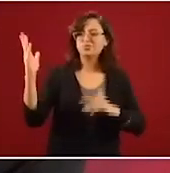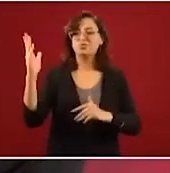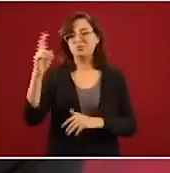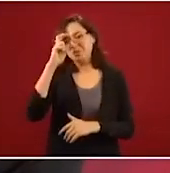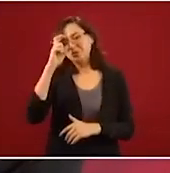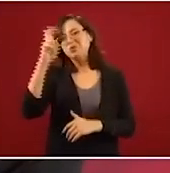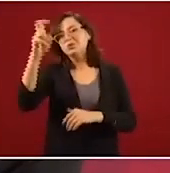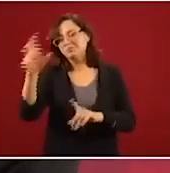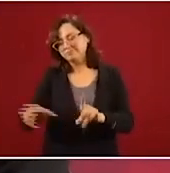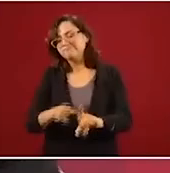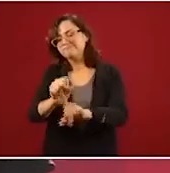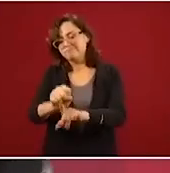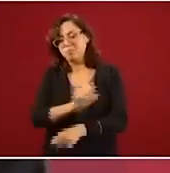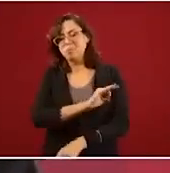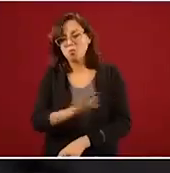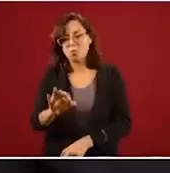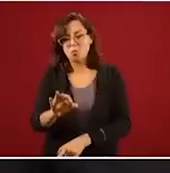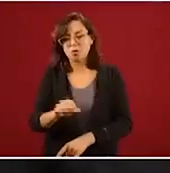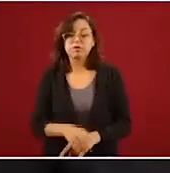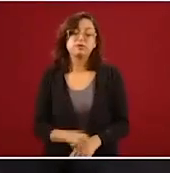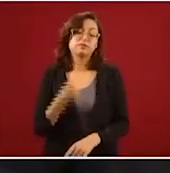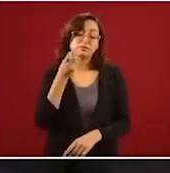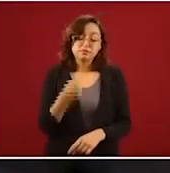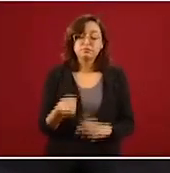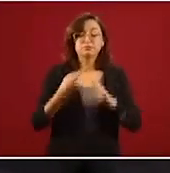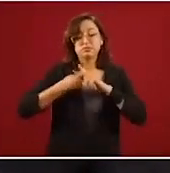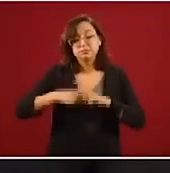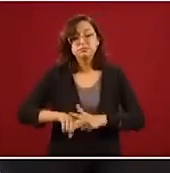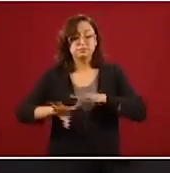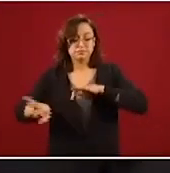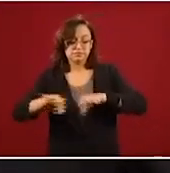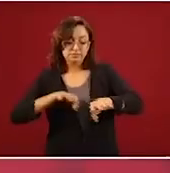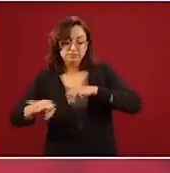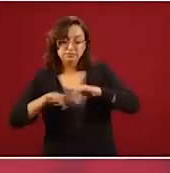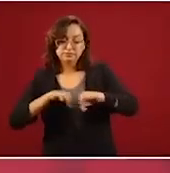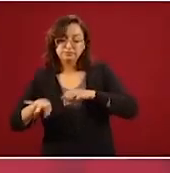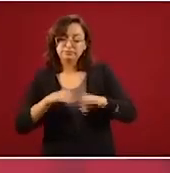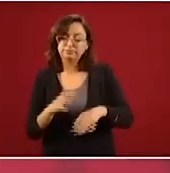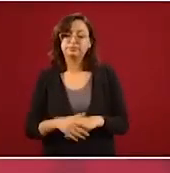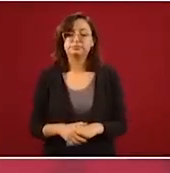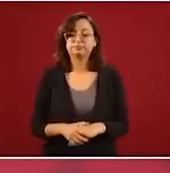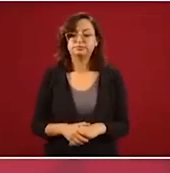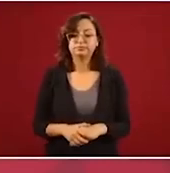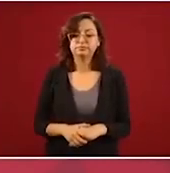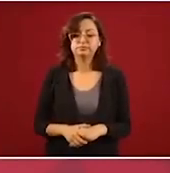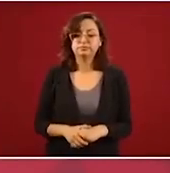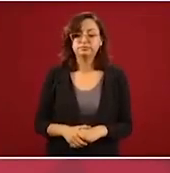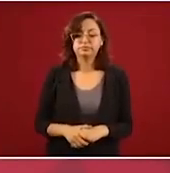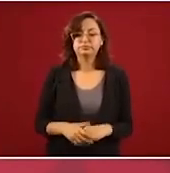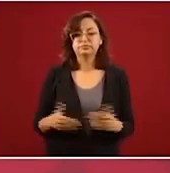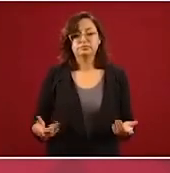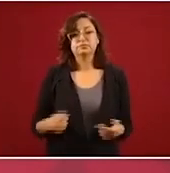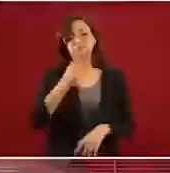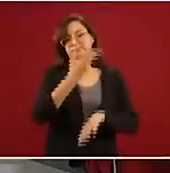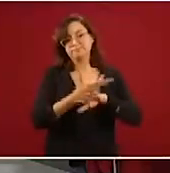este sueño. En eso estamos, básicamente, ¿no? Decirle a los